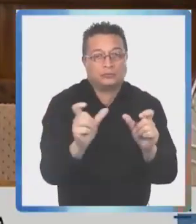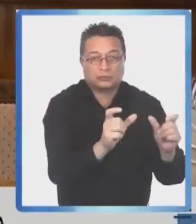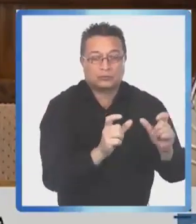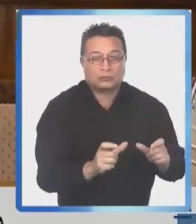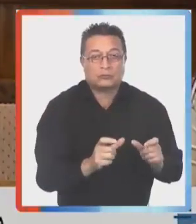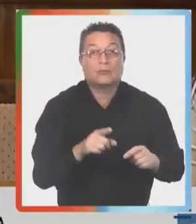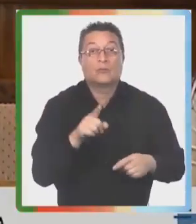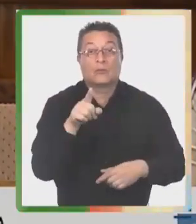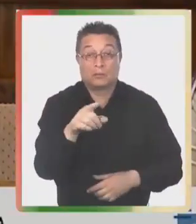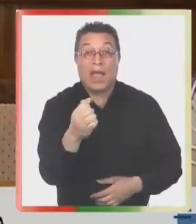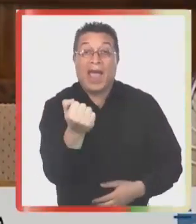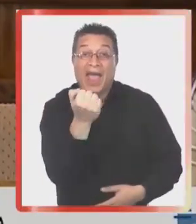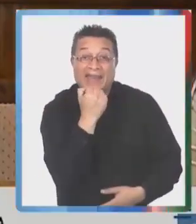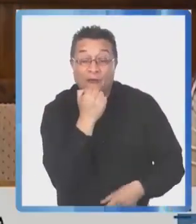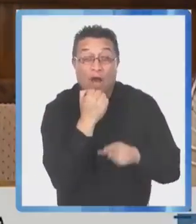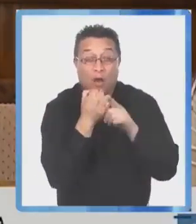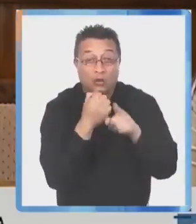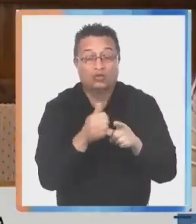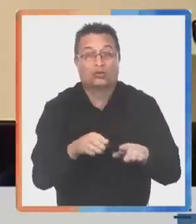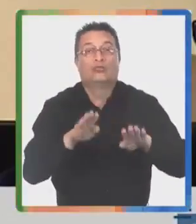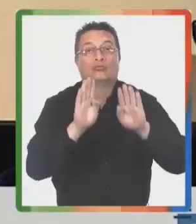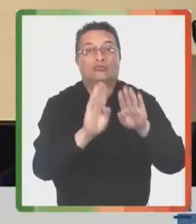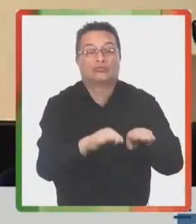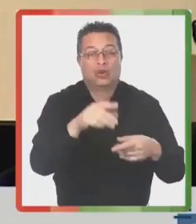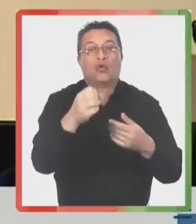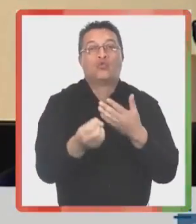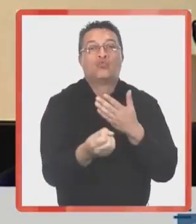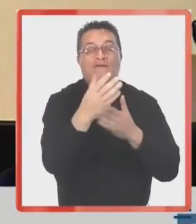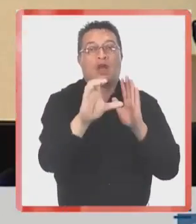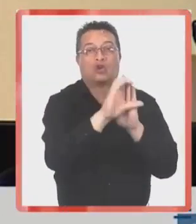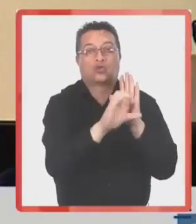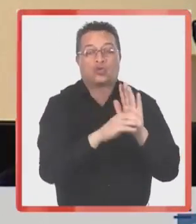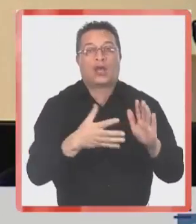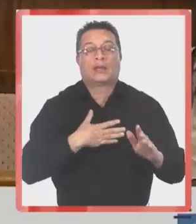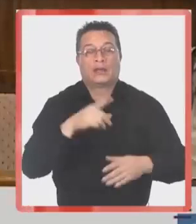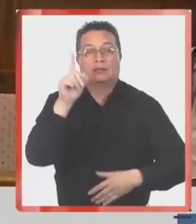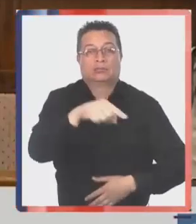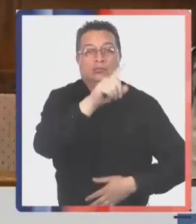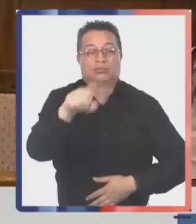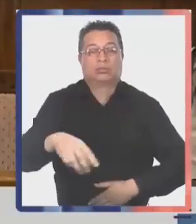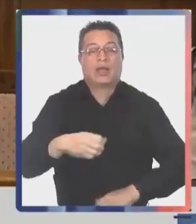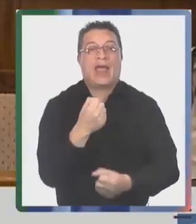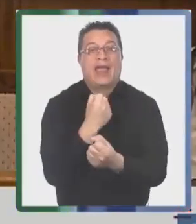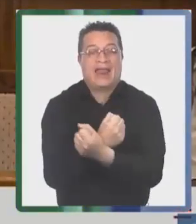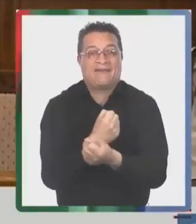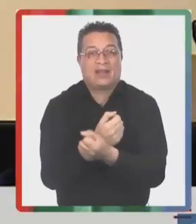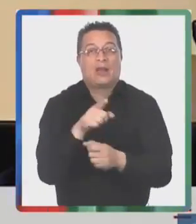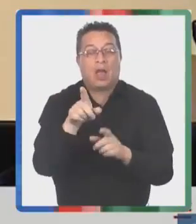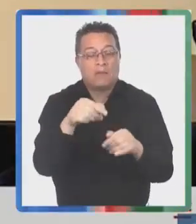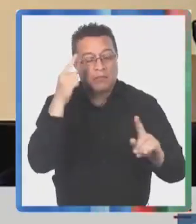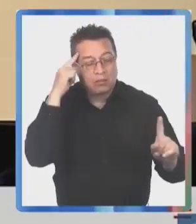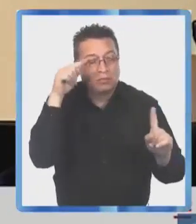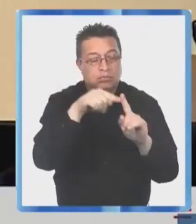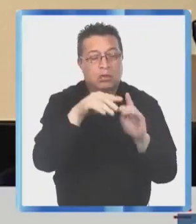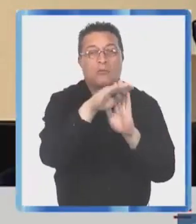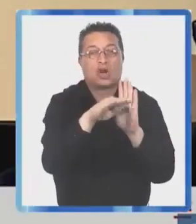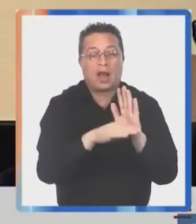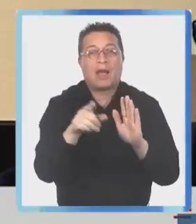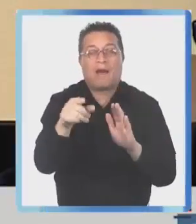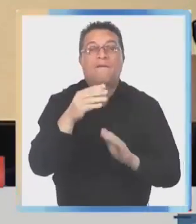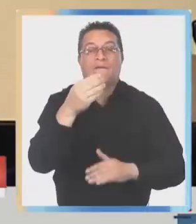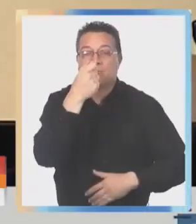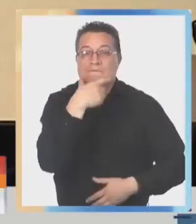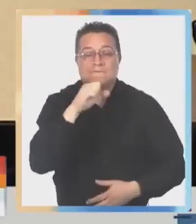en la frontera, porque hay militares, porque hay más control. ¿Estuvo equivocada usted al respaldar un proyecto de nueva constitución que buscaba eliminar a